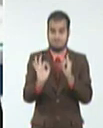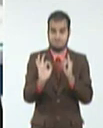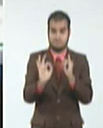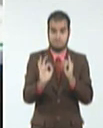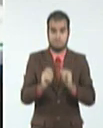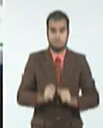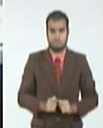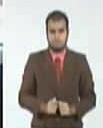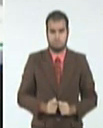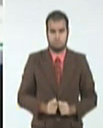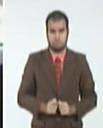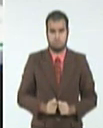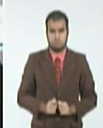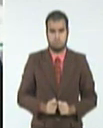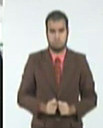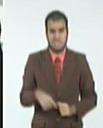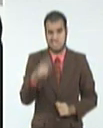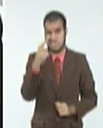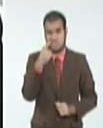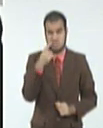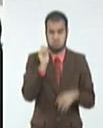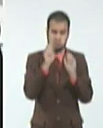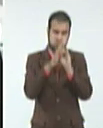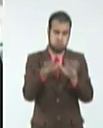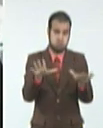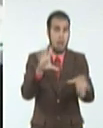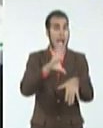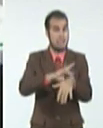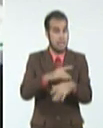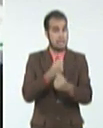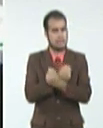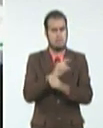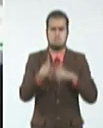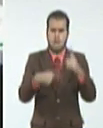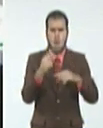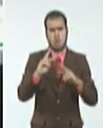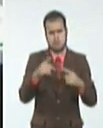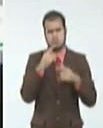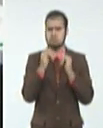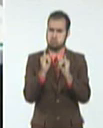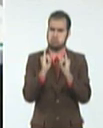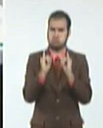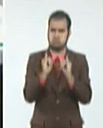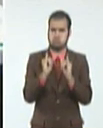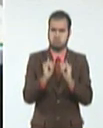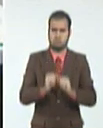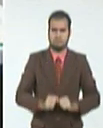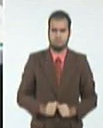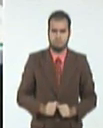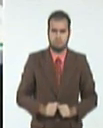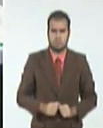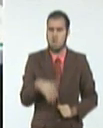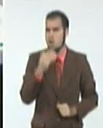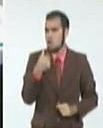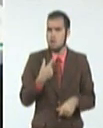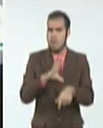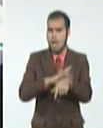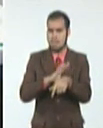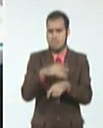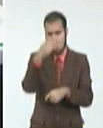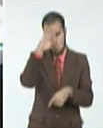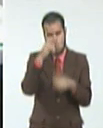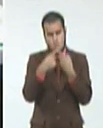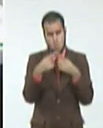modo, epidemiológica de nuestro país. Mañana volveremos nuevamente para actualizar cuál es la situación en torno a